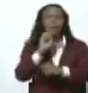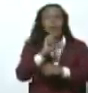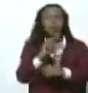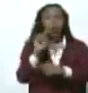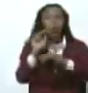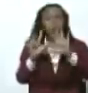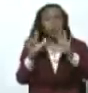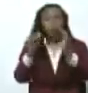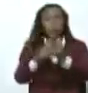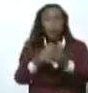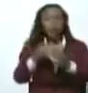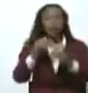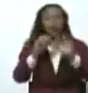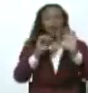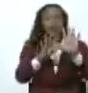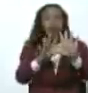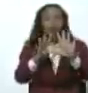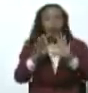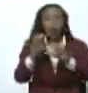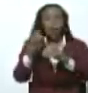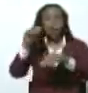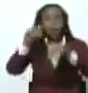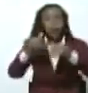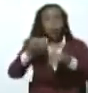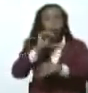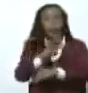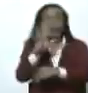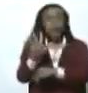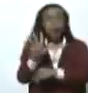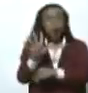98.996 votos para un